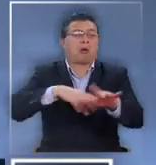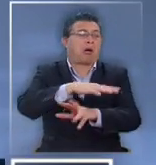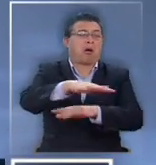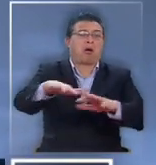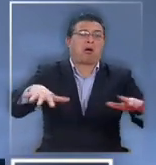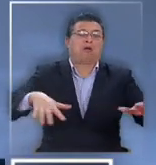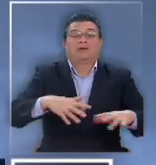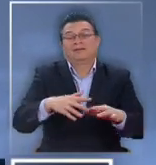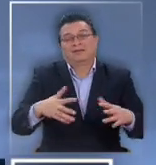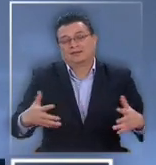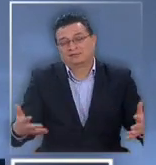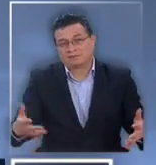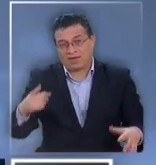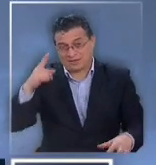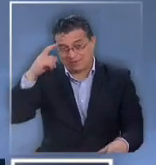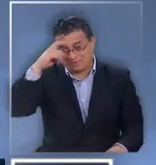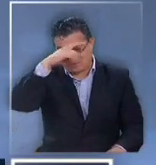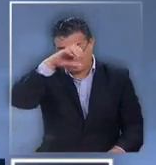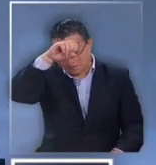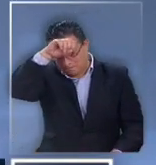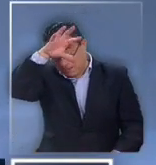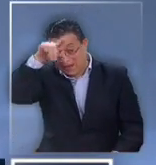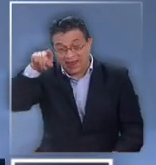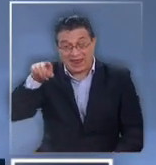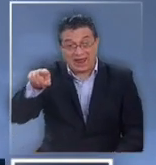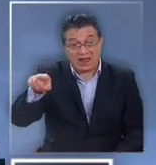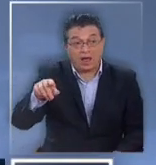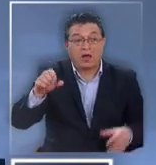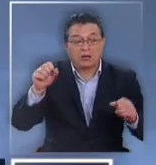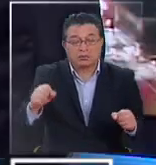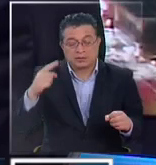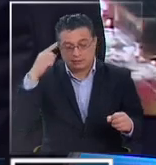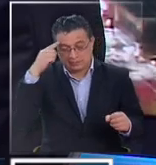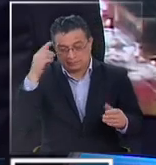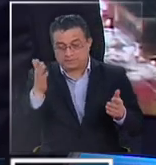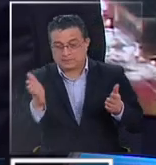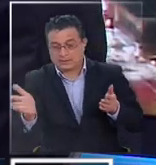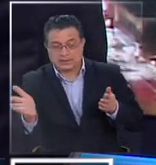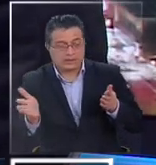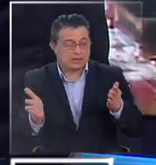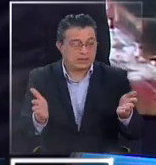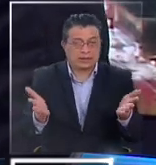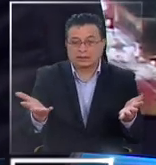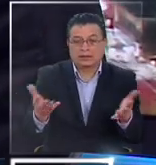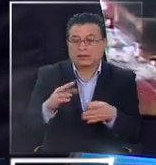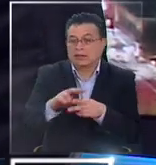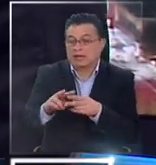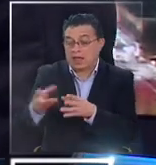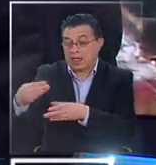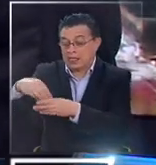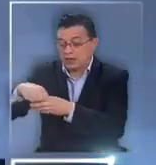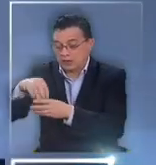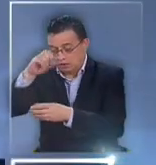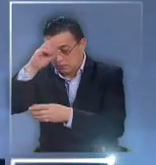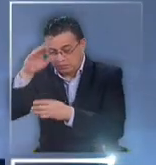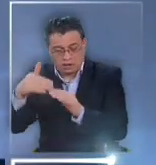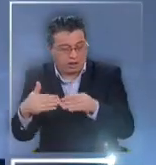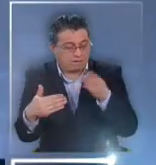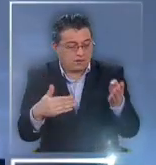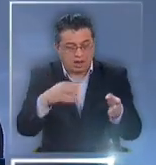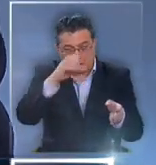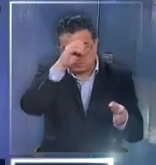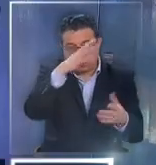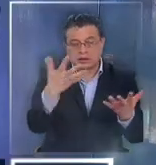es complicado para las mineras poder discernir quién lo que pasa dentro de la mina y qué es lo que pasa afuera de la mina